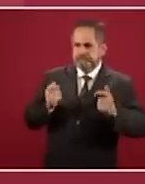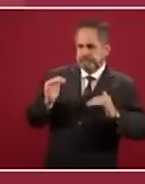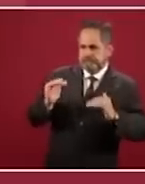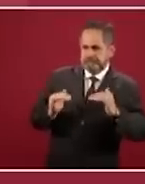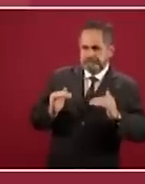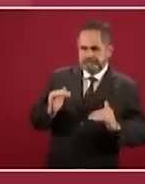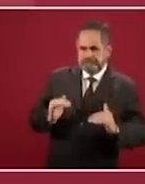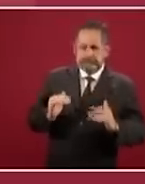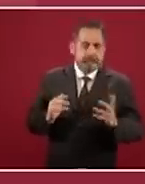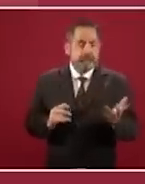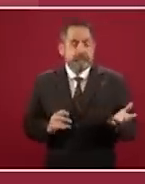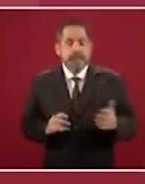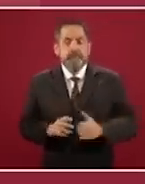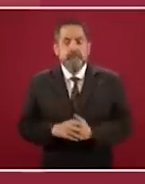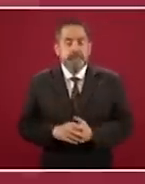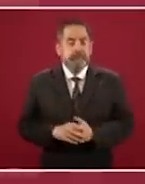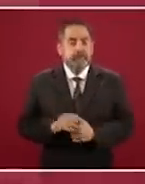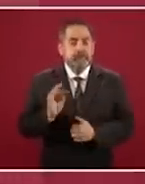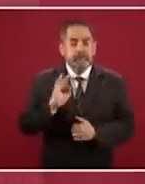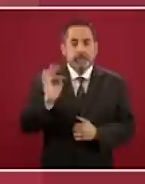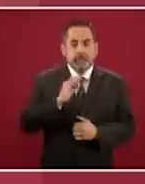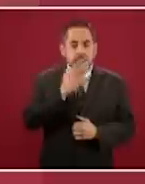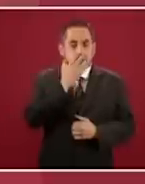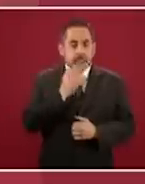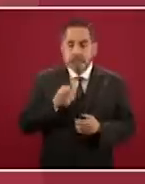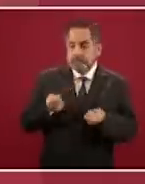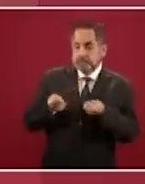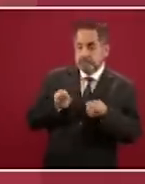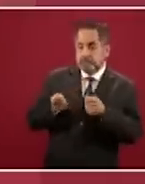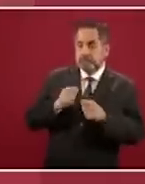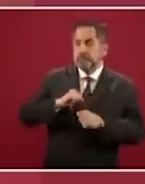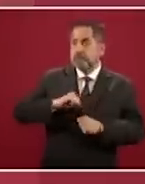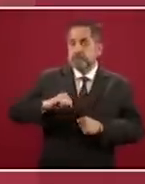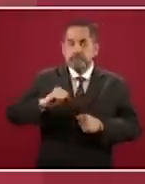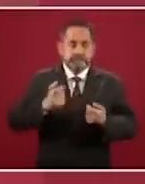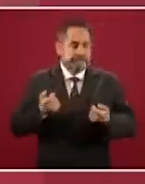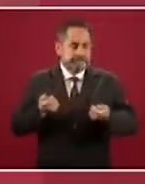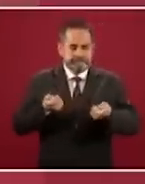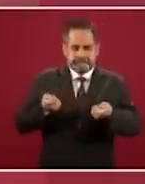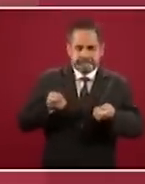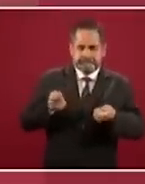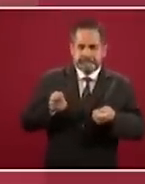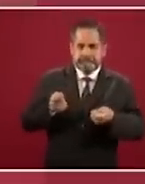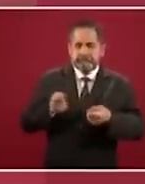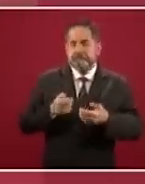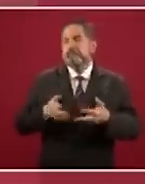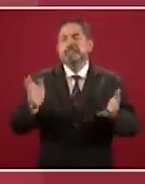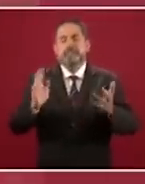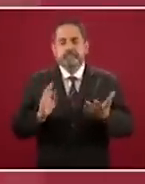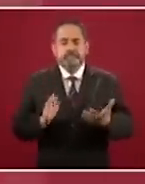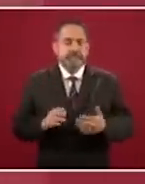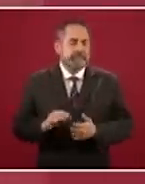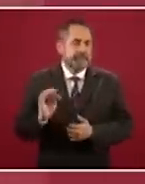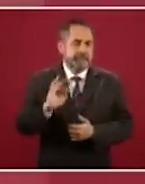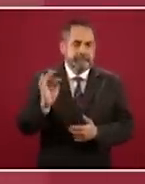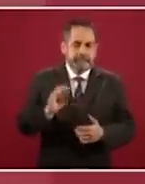porque si no tenemos control de inflación, pues podemos estar hablando